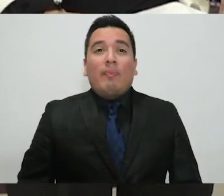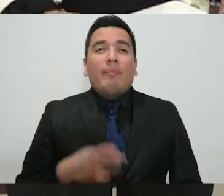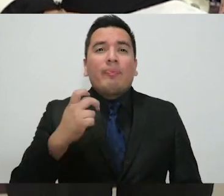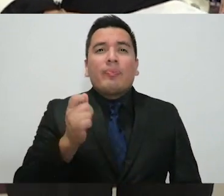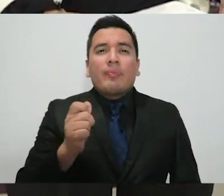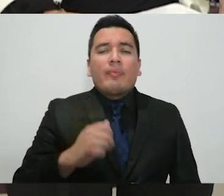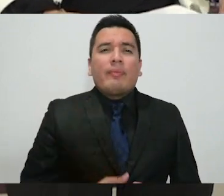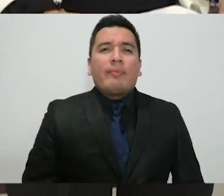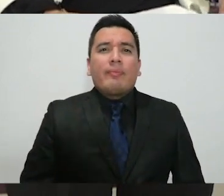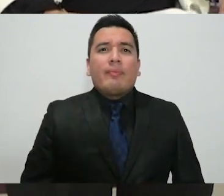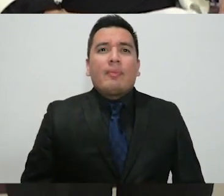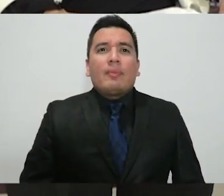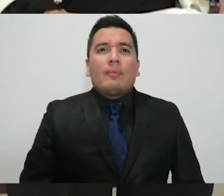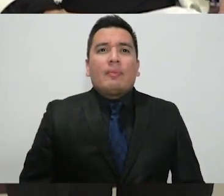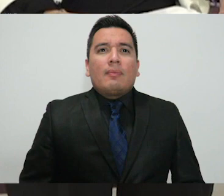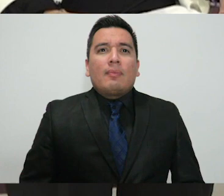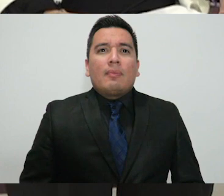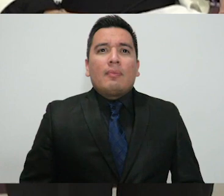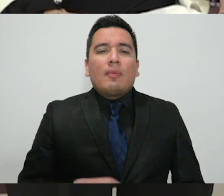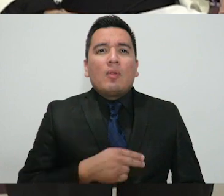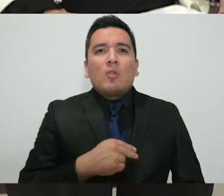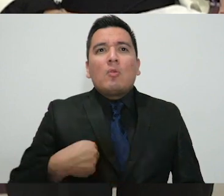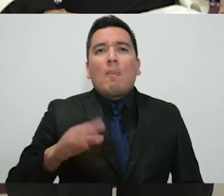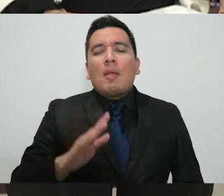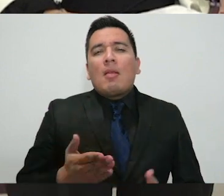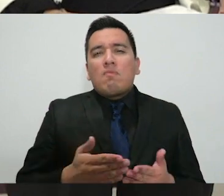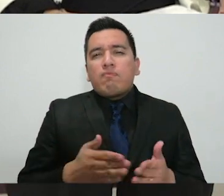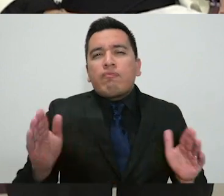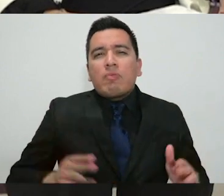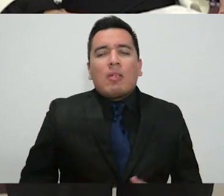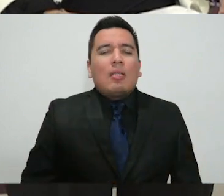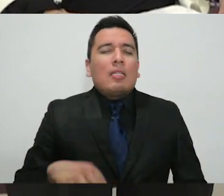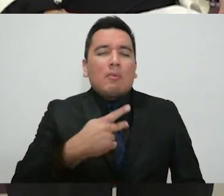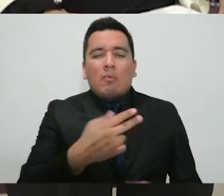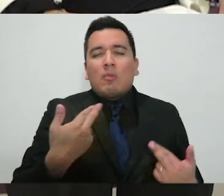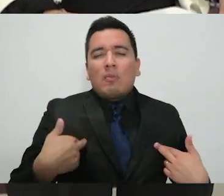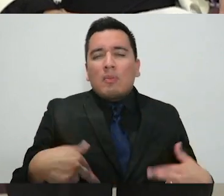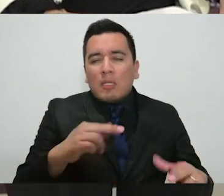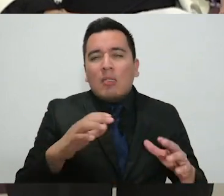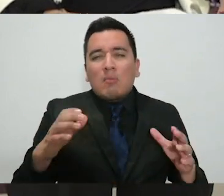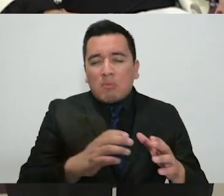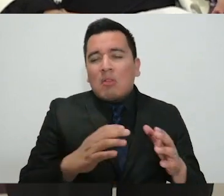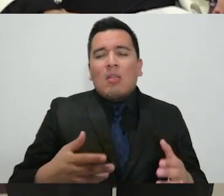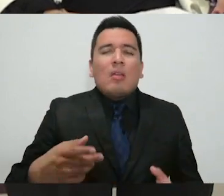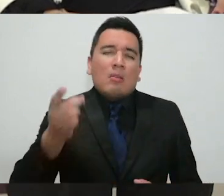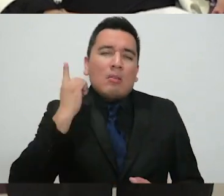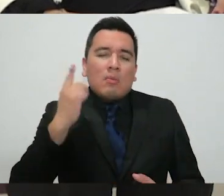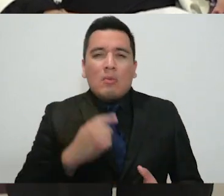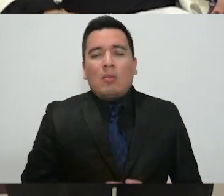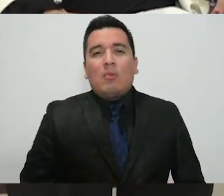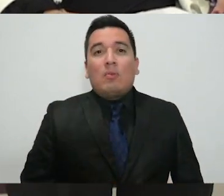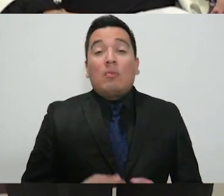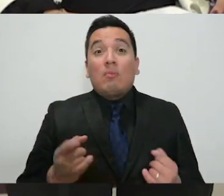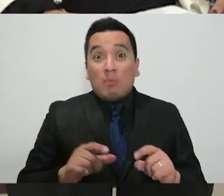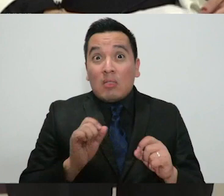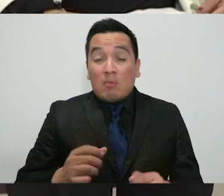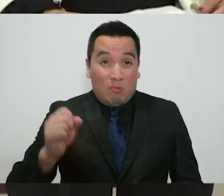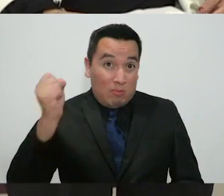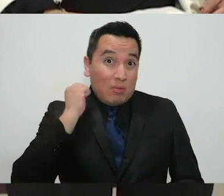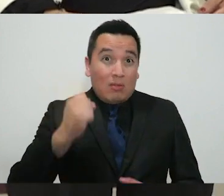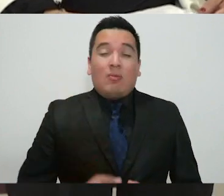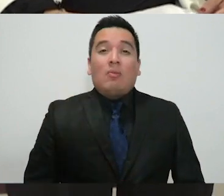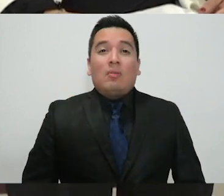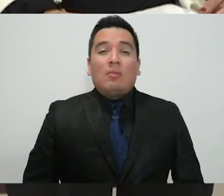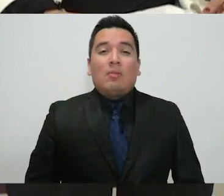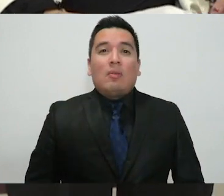implicaría abrir la puerta a que se puedan representar en Cámara de Diputados Federal, en el Senado de la República